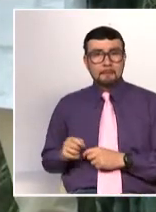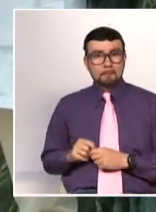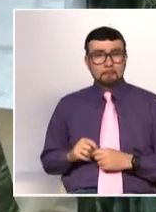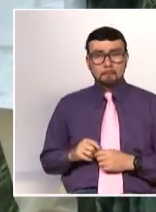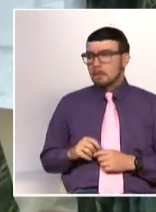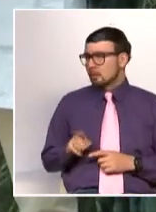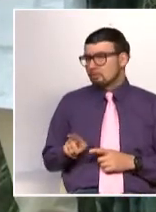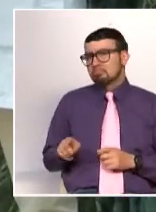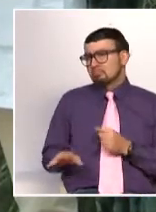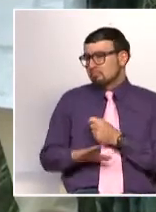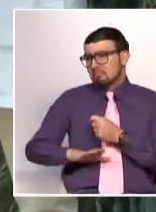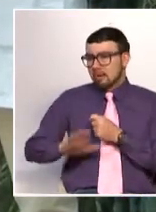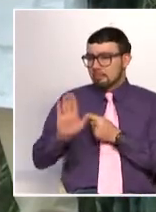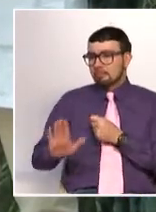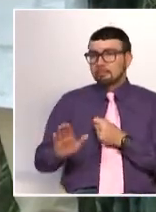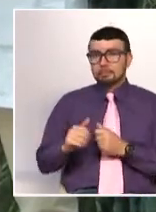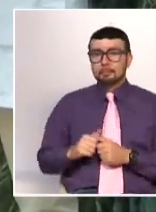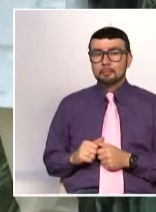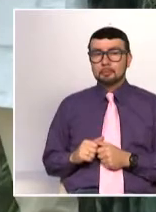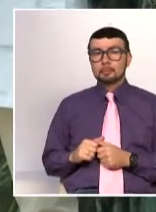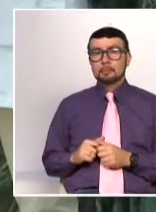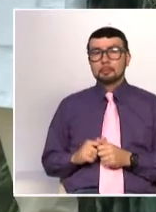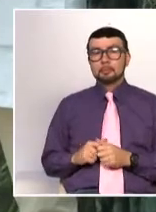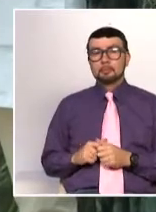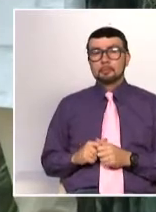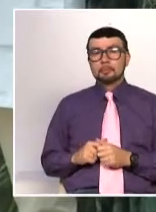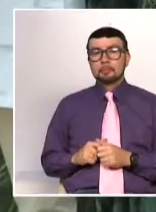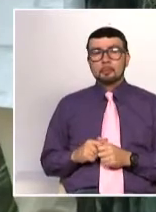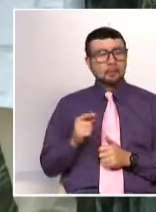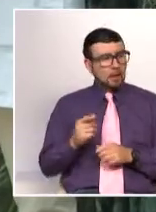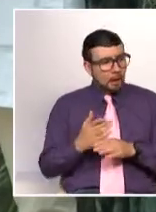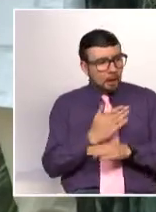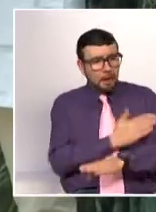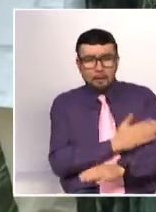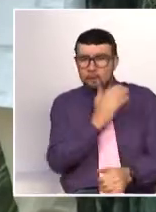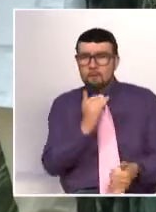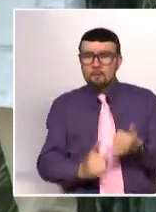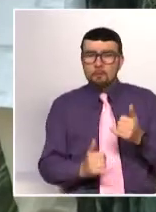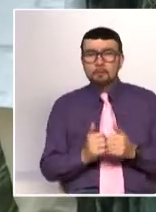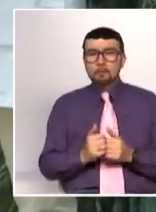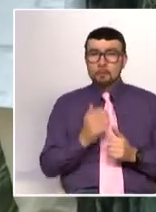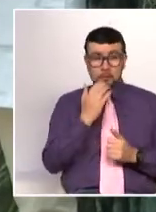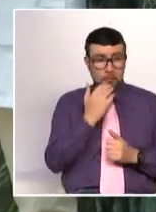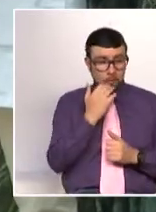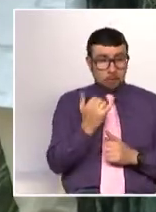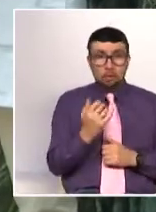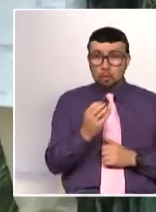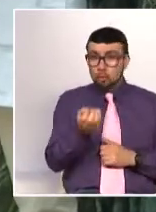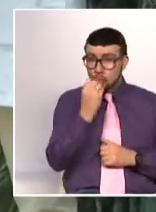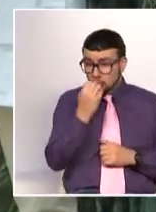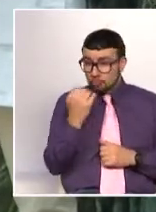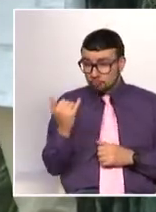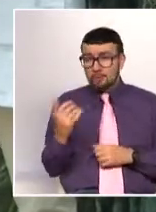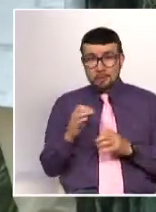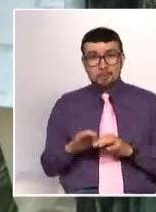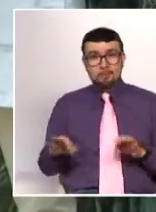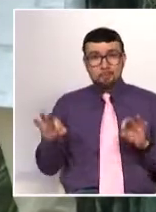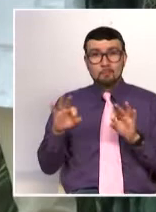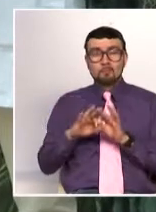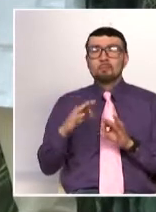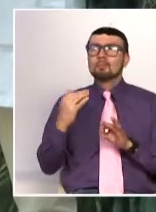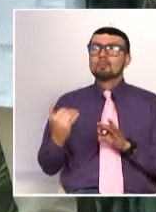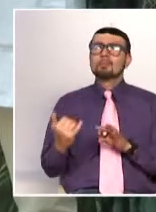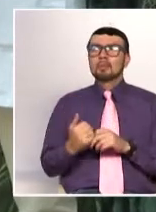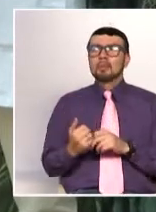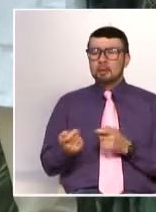y básicamente es una cosa antes de terminar de la parte nutricional que es tan importante y los